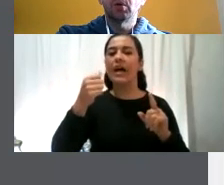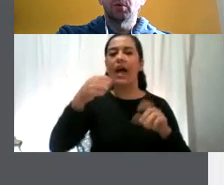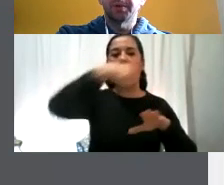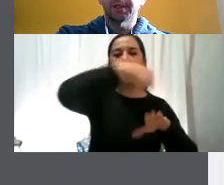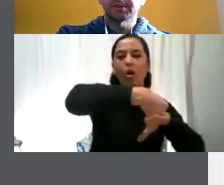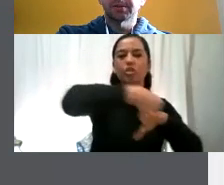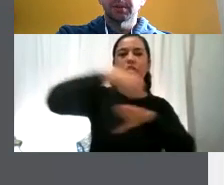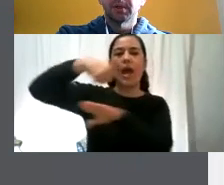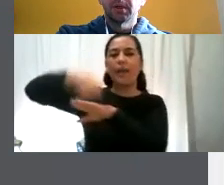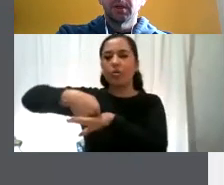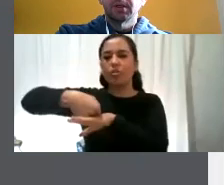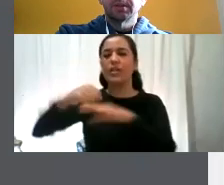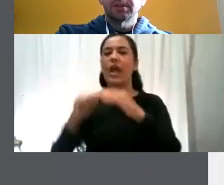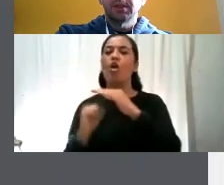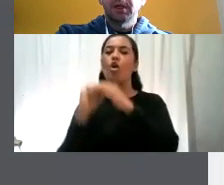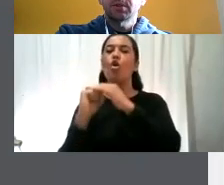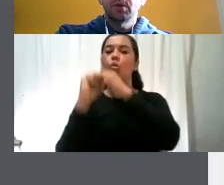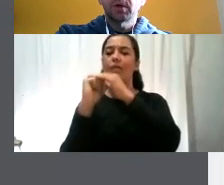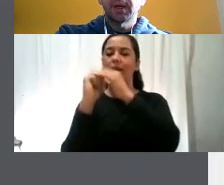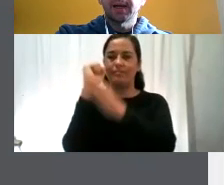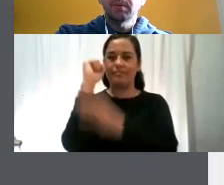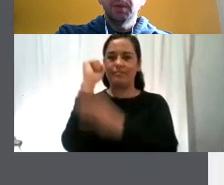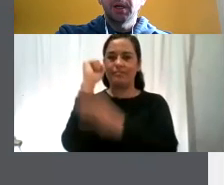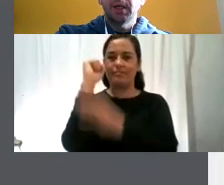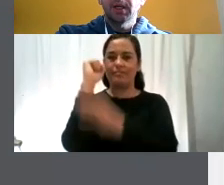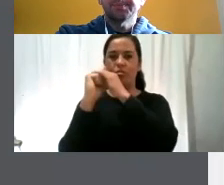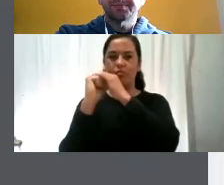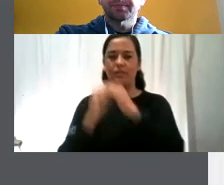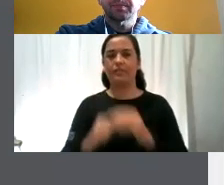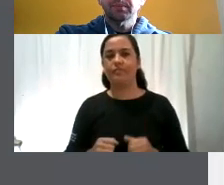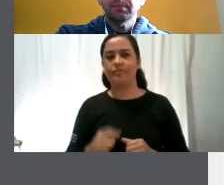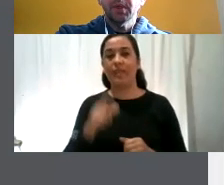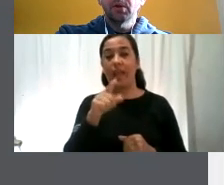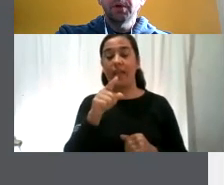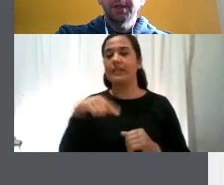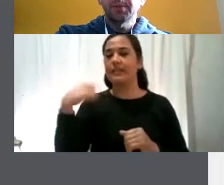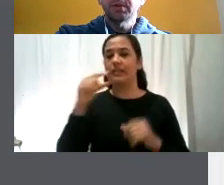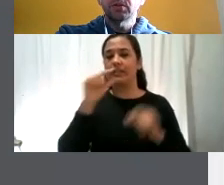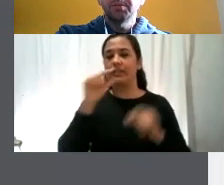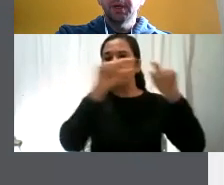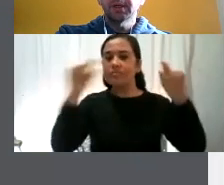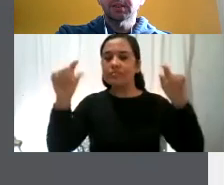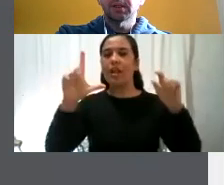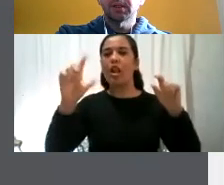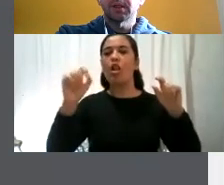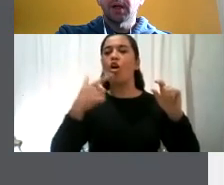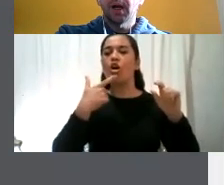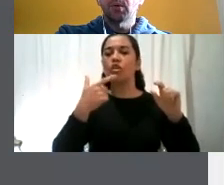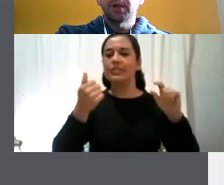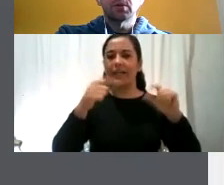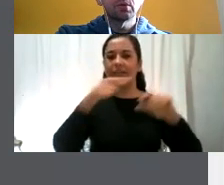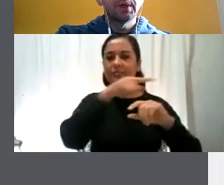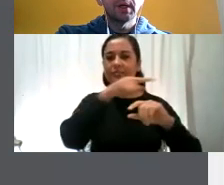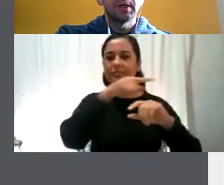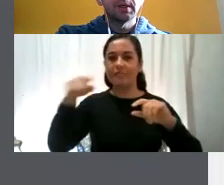las columnas, ¿sí? Eso es lo que cambiaría de un entrepiso sin vigas a